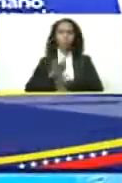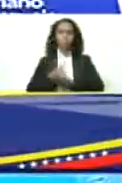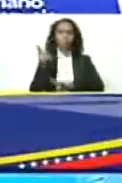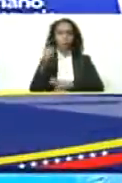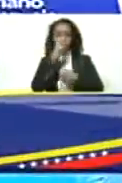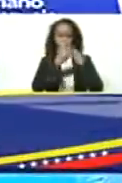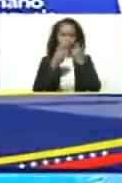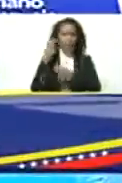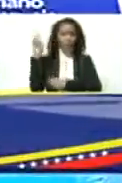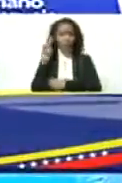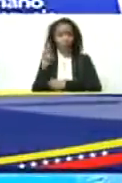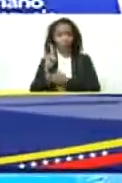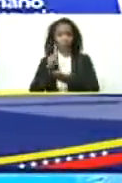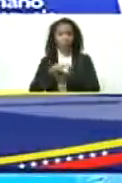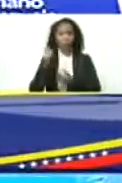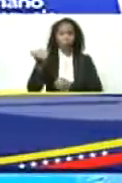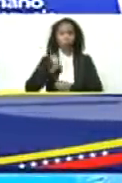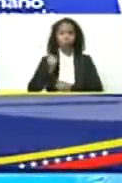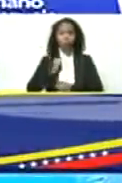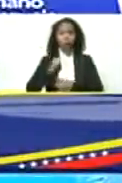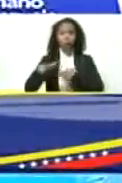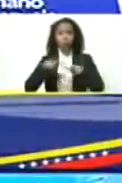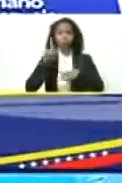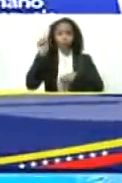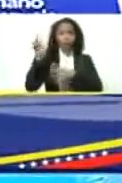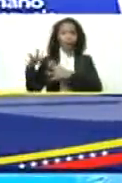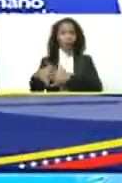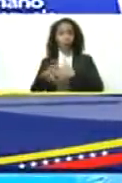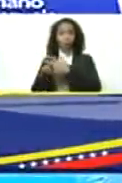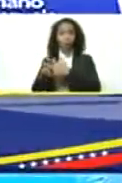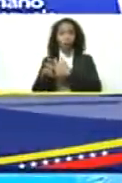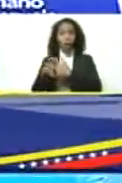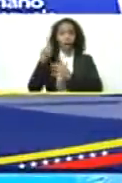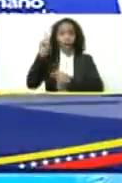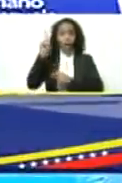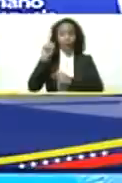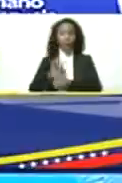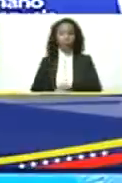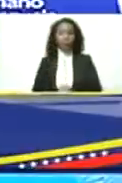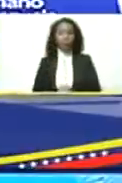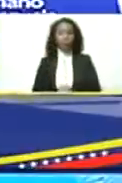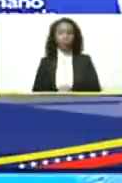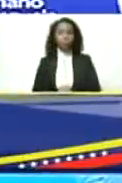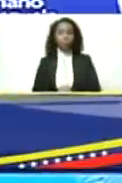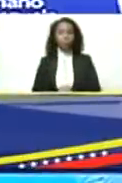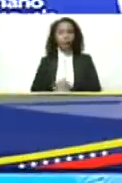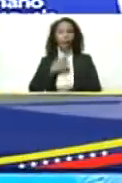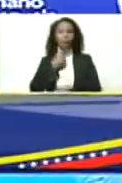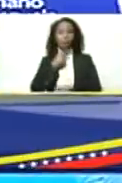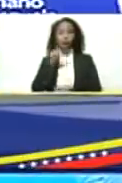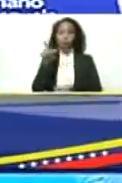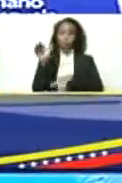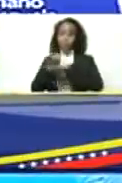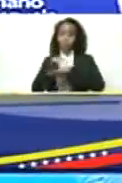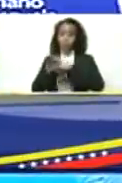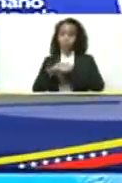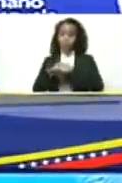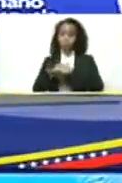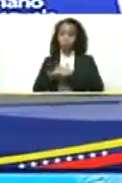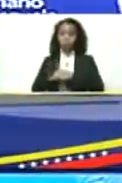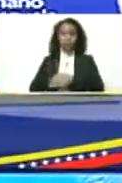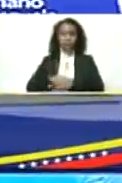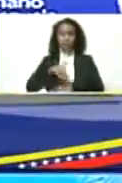turista venezolano llegaba a cualquier tienda de Miami, de la Florida, y le gustaba un par de zapatos, así